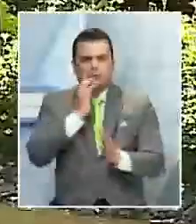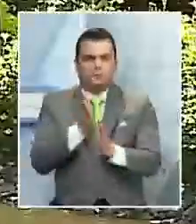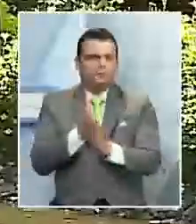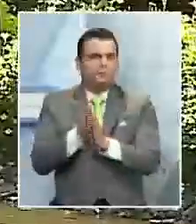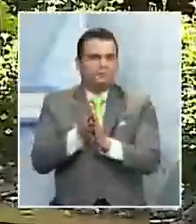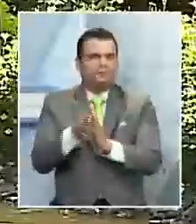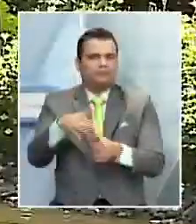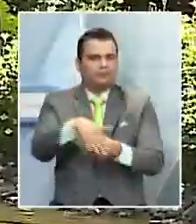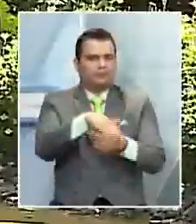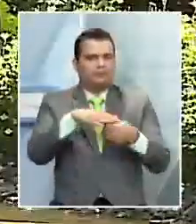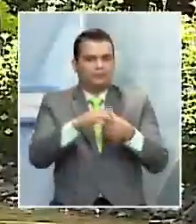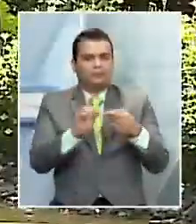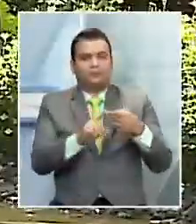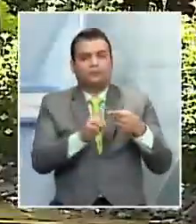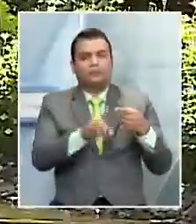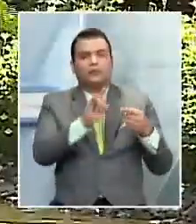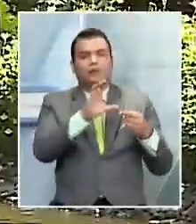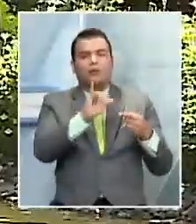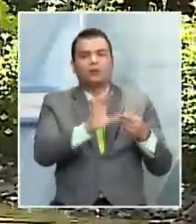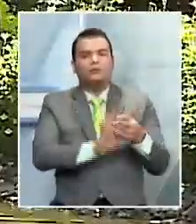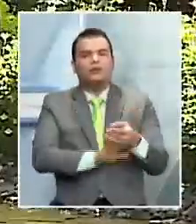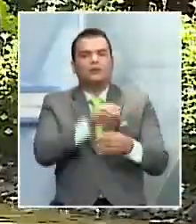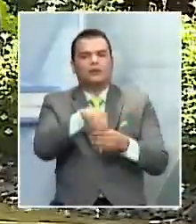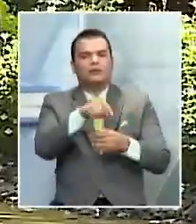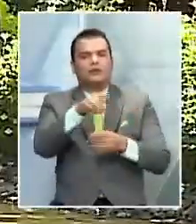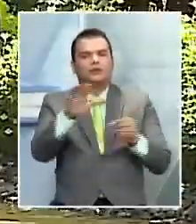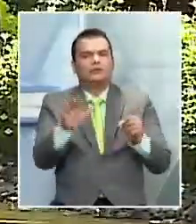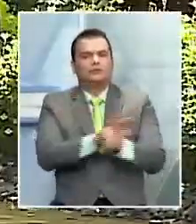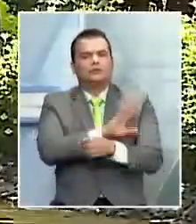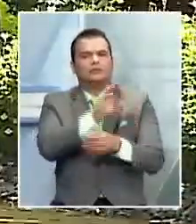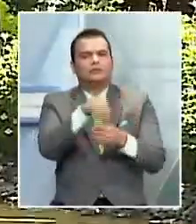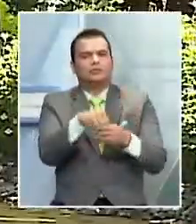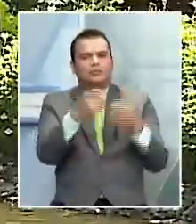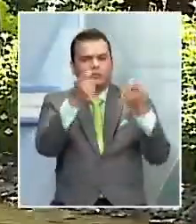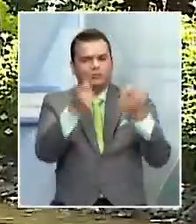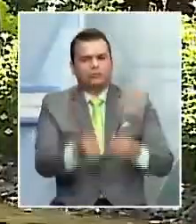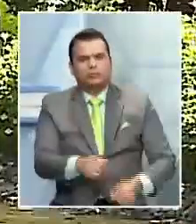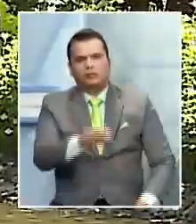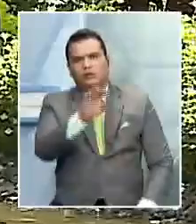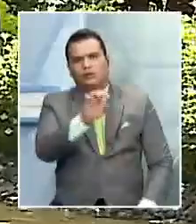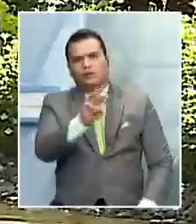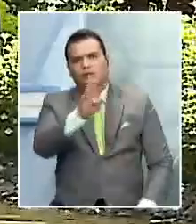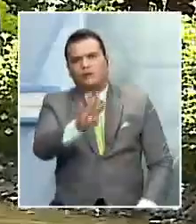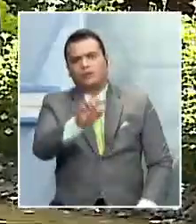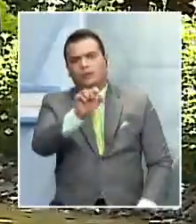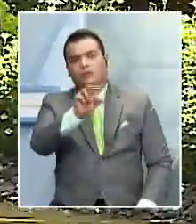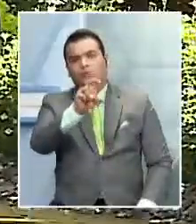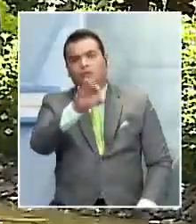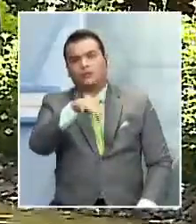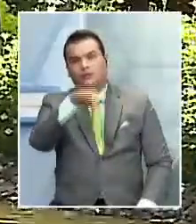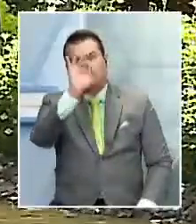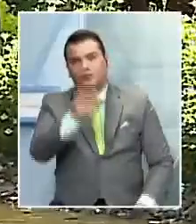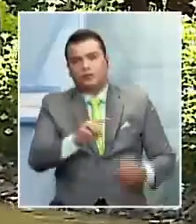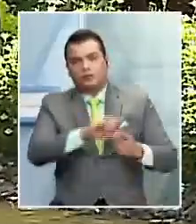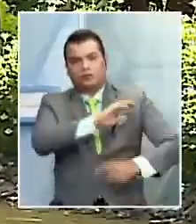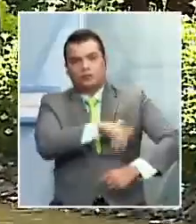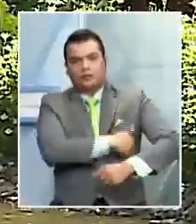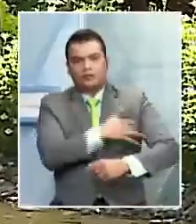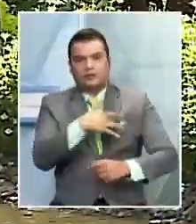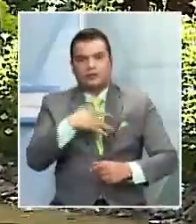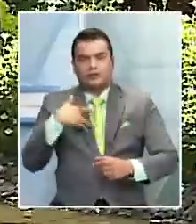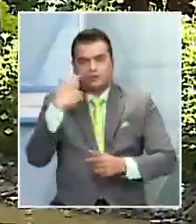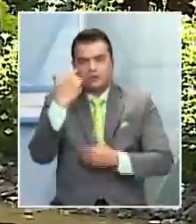de medidas. La ocupación hoy de unidades de cuidados intensivos está en un 94,7%. El Ministerio de Salud reportó en su último